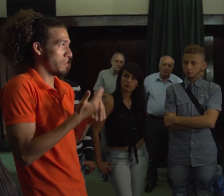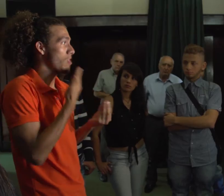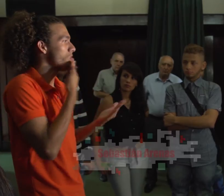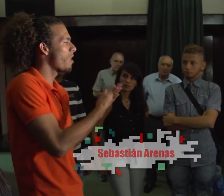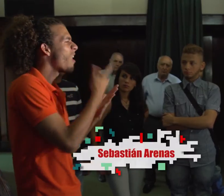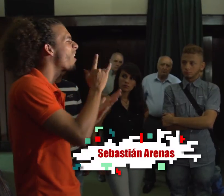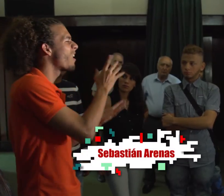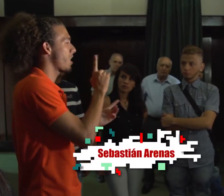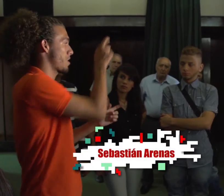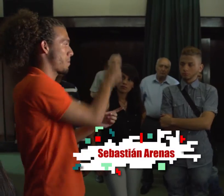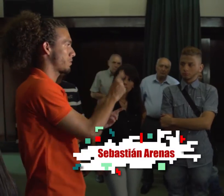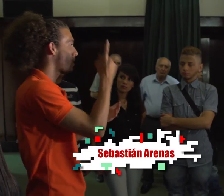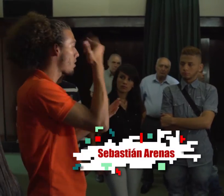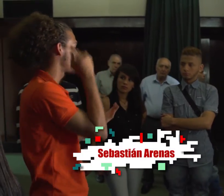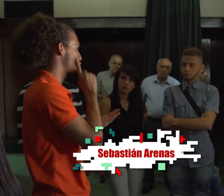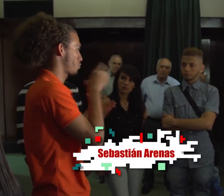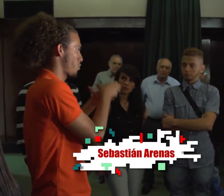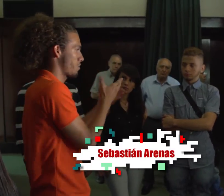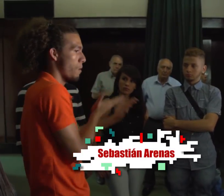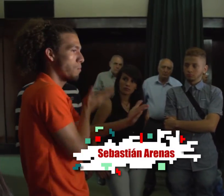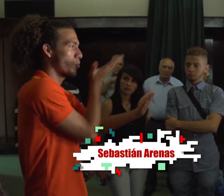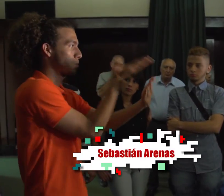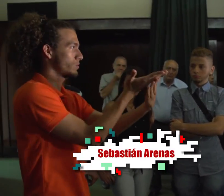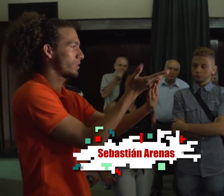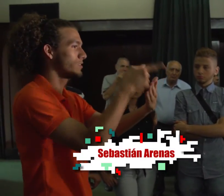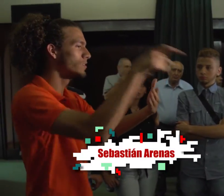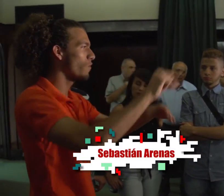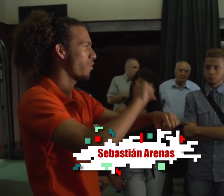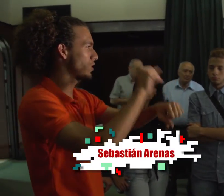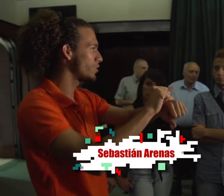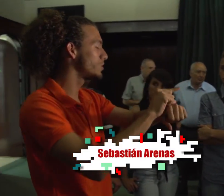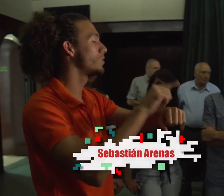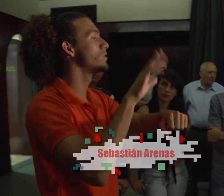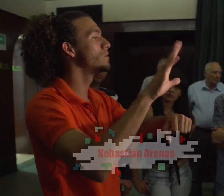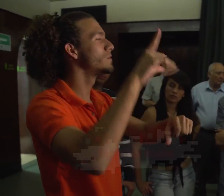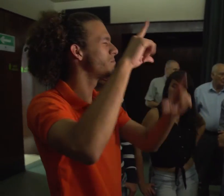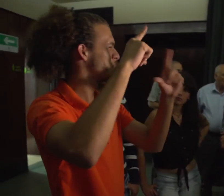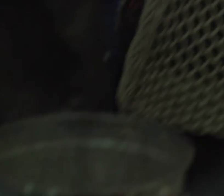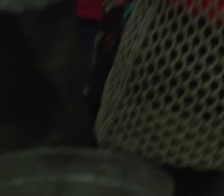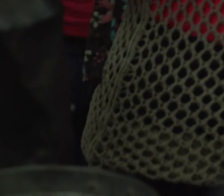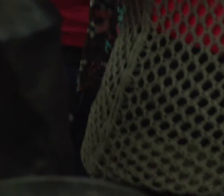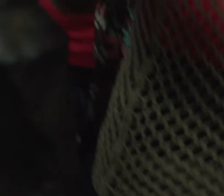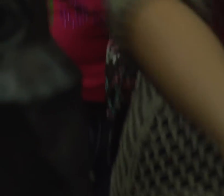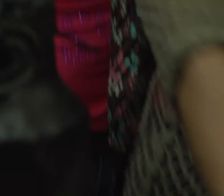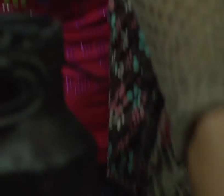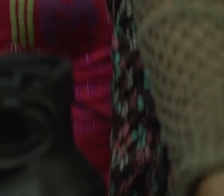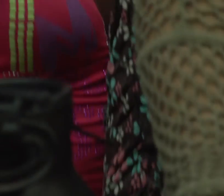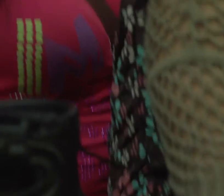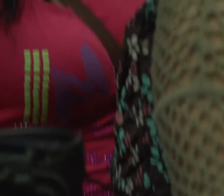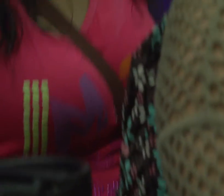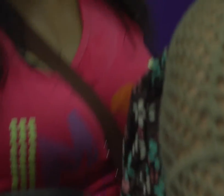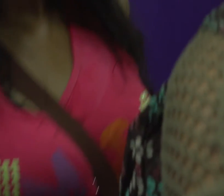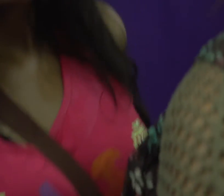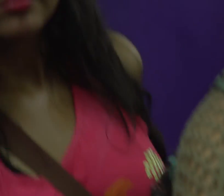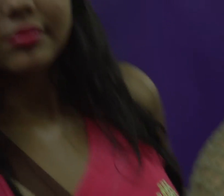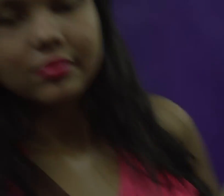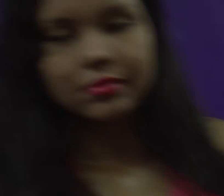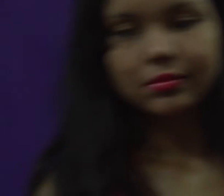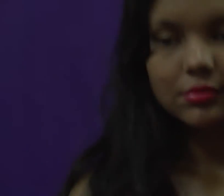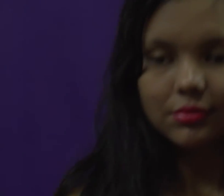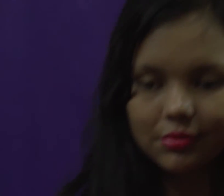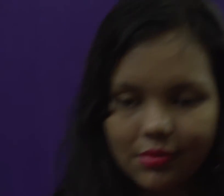Es muy rico que hoy podamos compartir estas dos poblaciones, que podamos estar sordos e invidentes juntos.